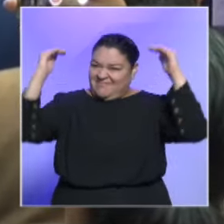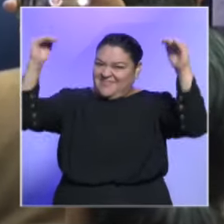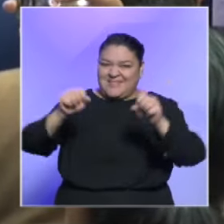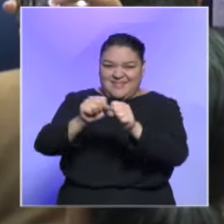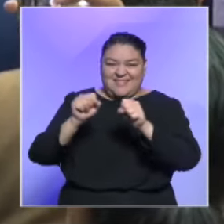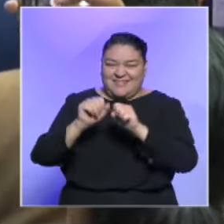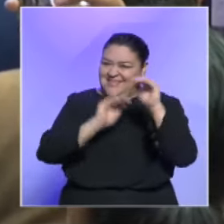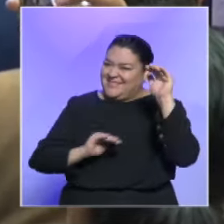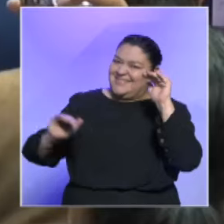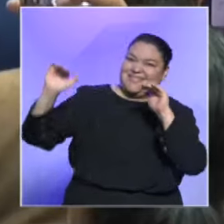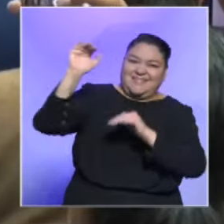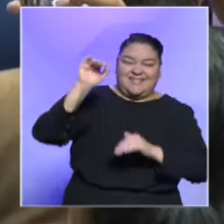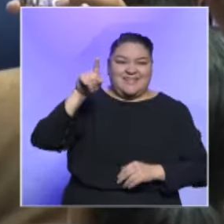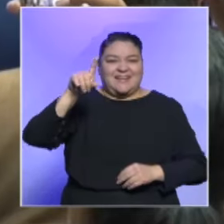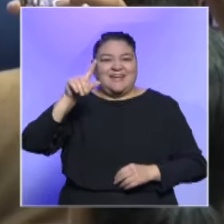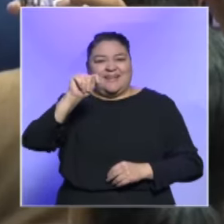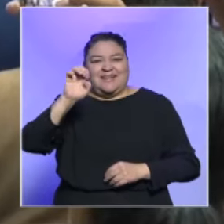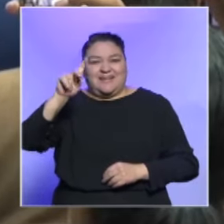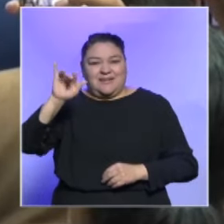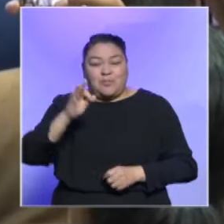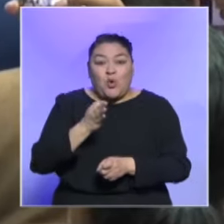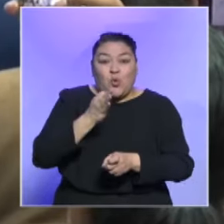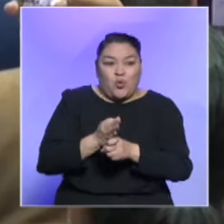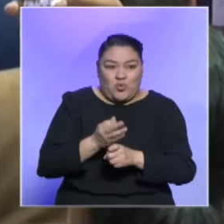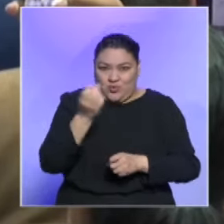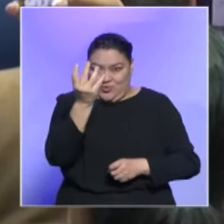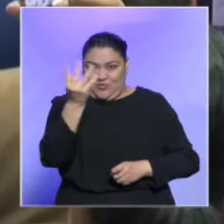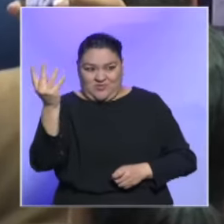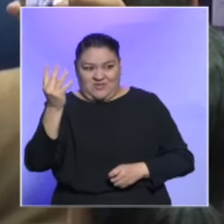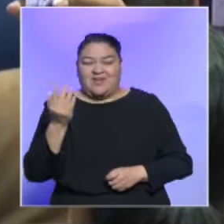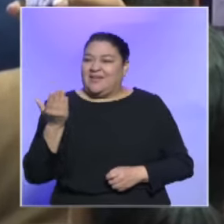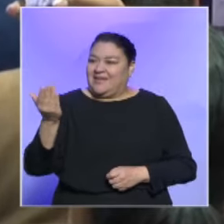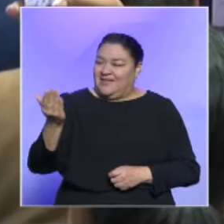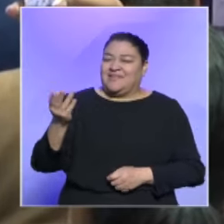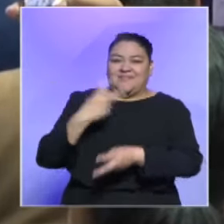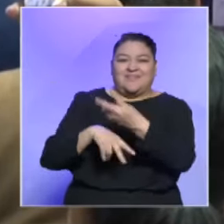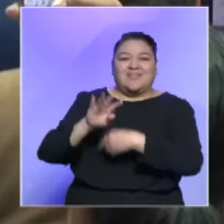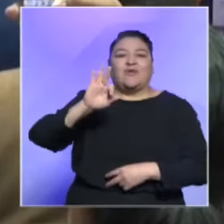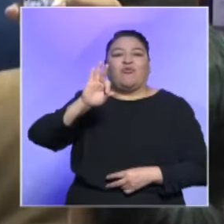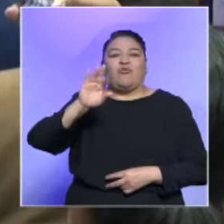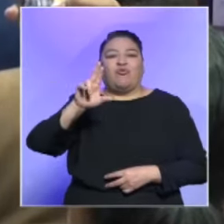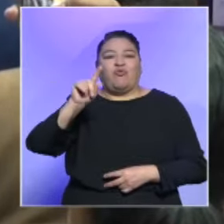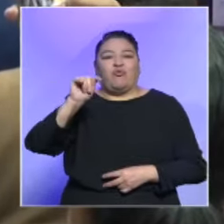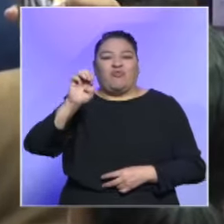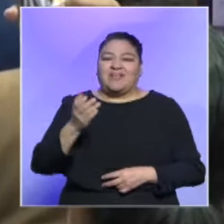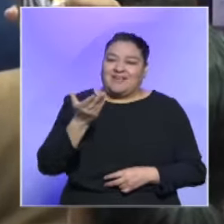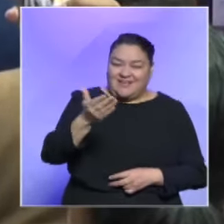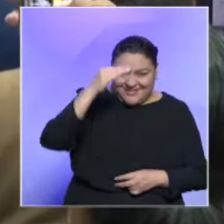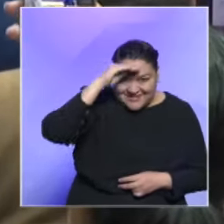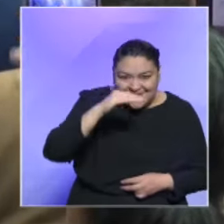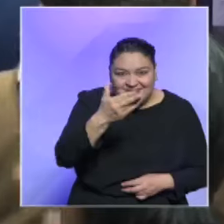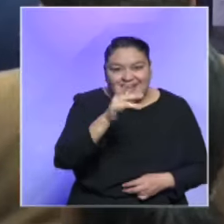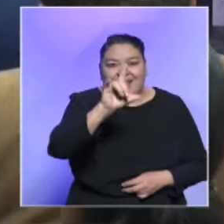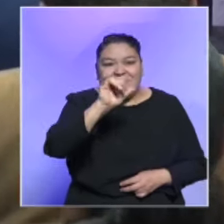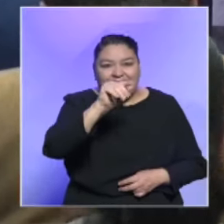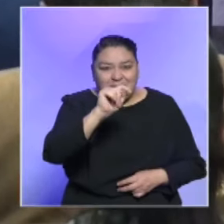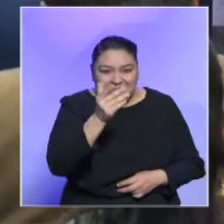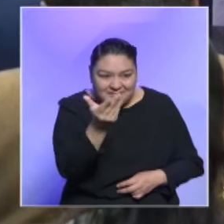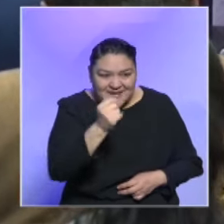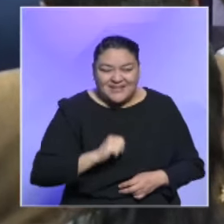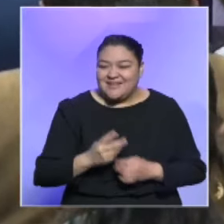Superior del Tribunal Electoral, en este momento acompañados por don Felipe Alfredo Fuentes Barrera y don Felipe de la Mata Pizaña y por supuesto